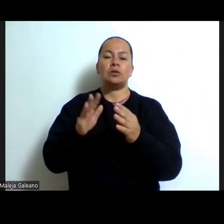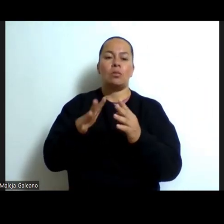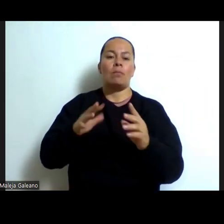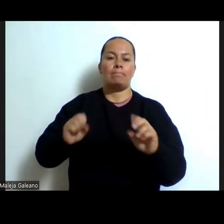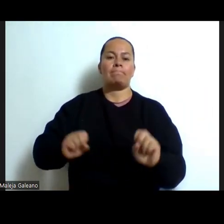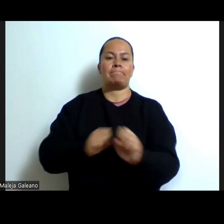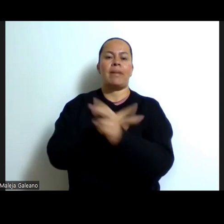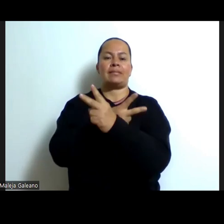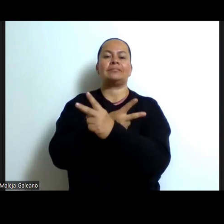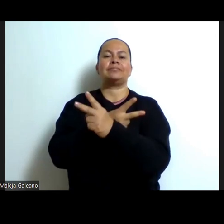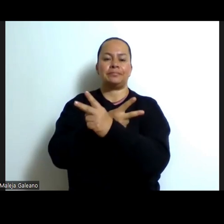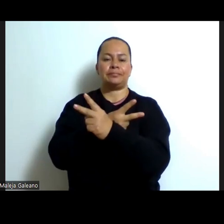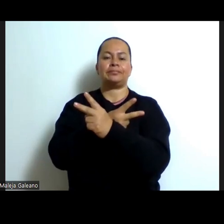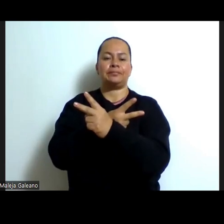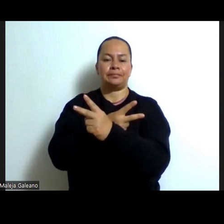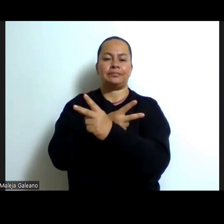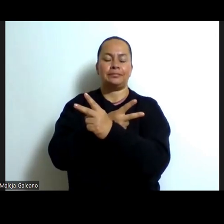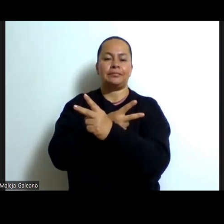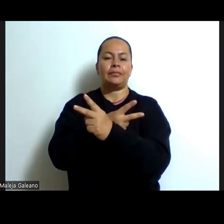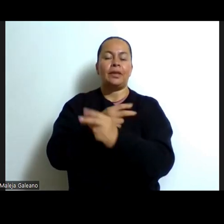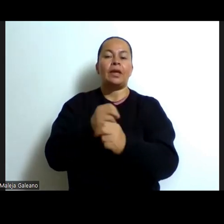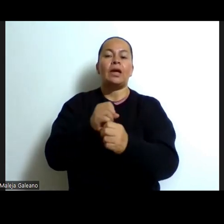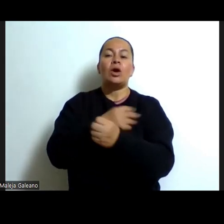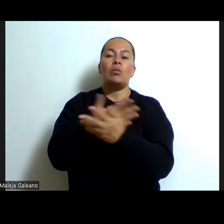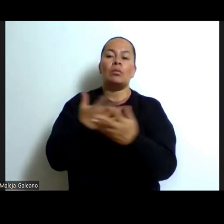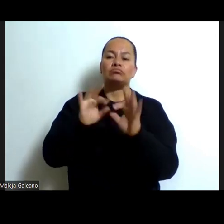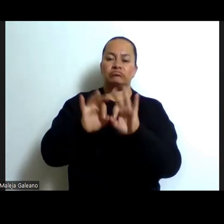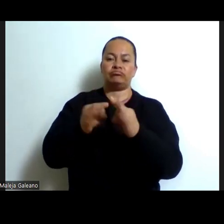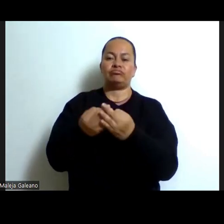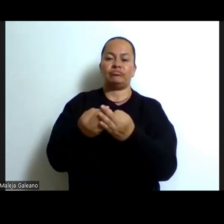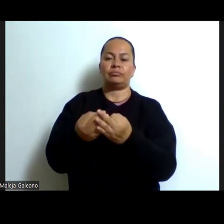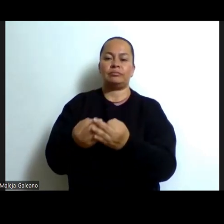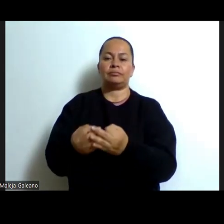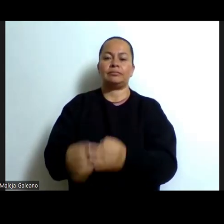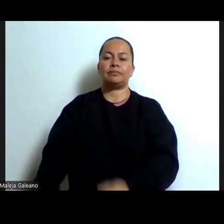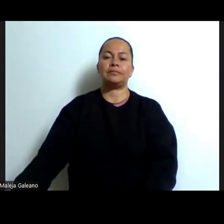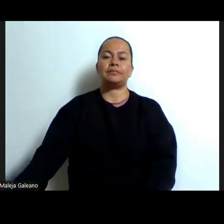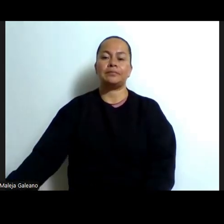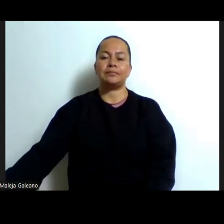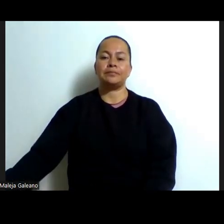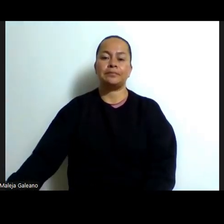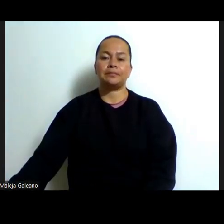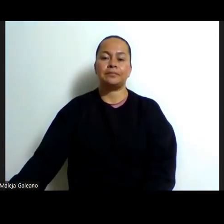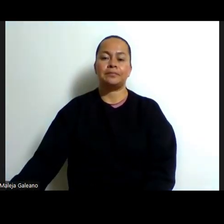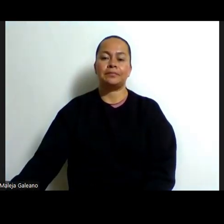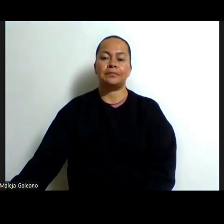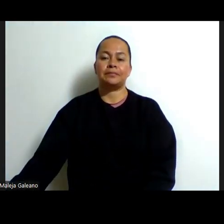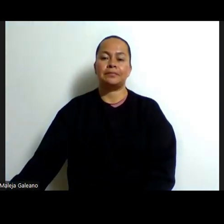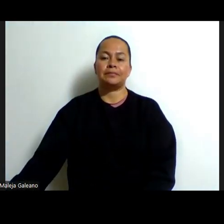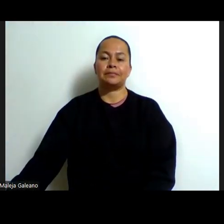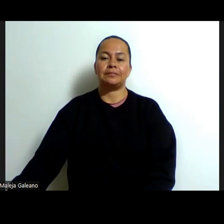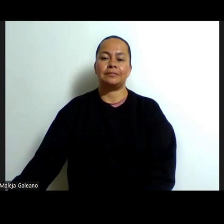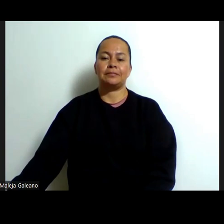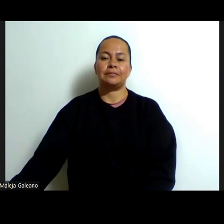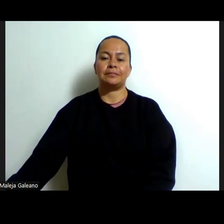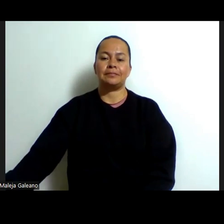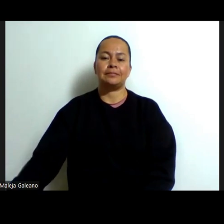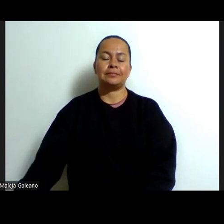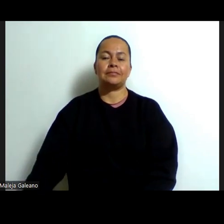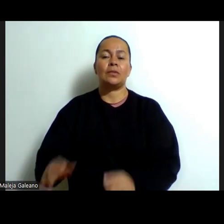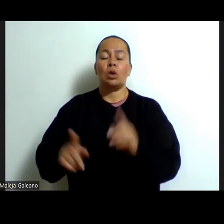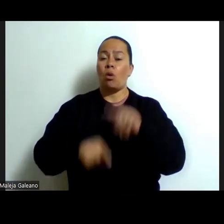existe violencia en el contexto familiar sí Y esto no lo podemos desconocer ni podemos